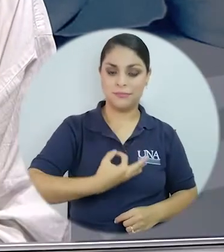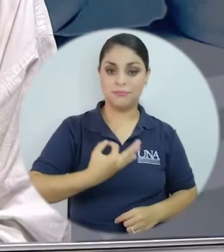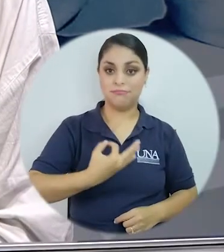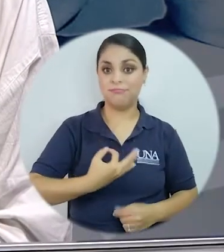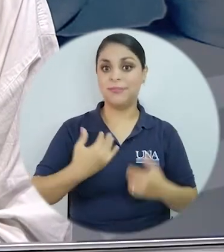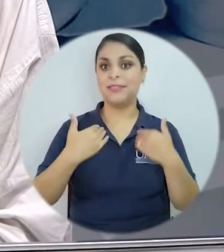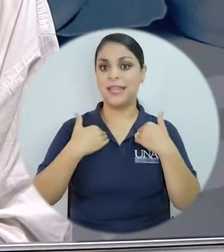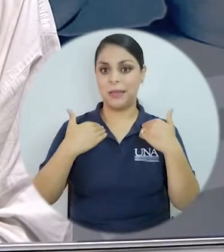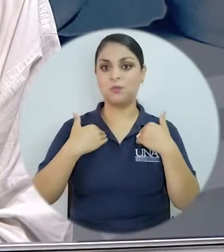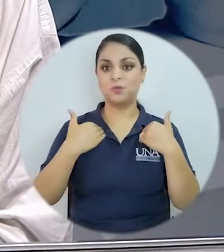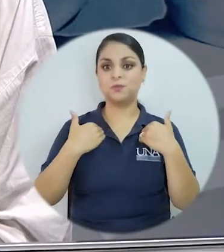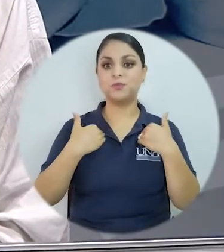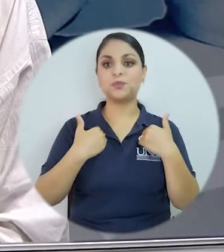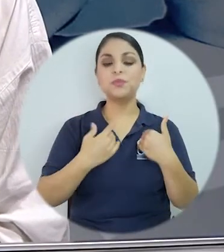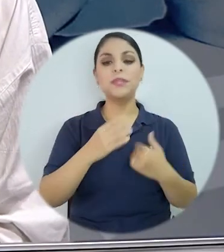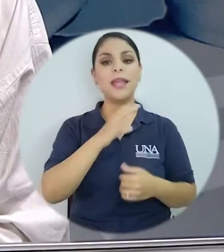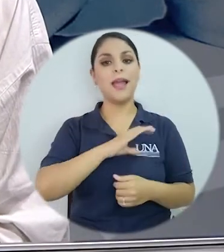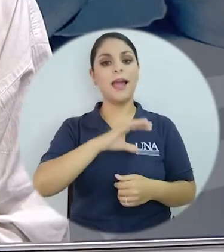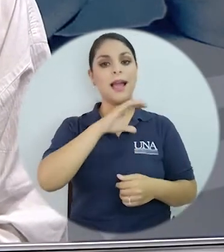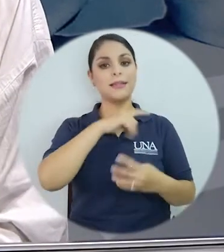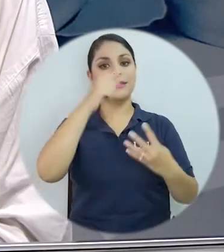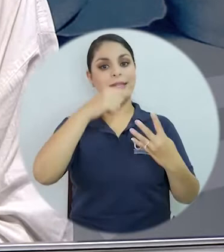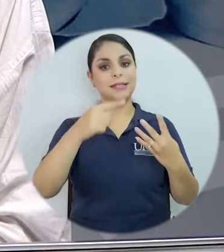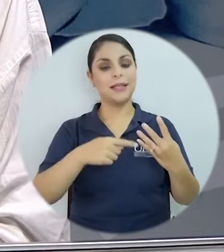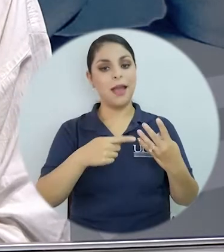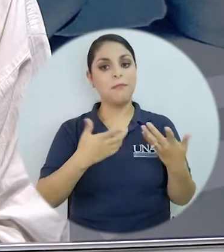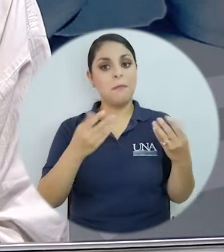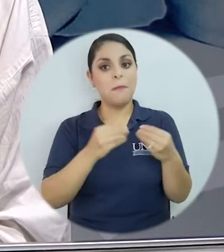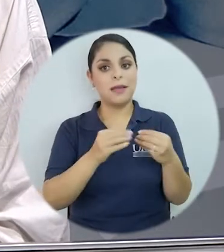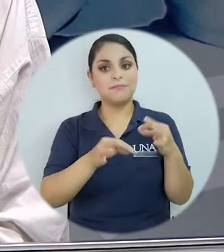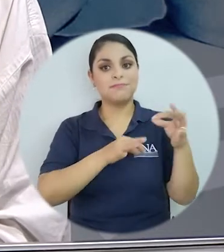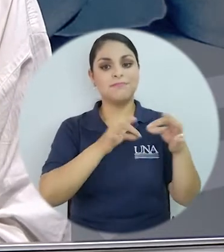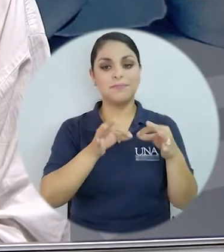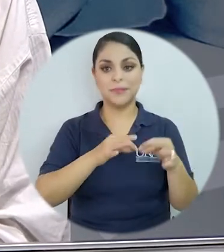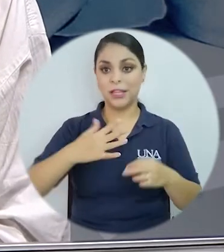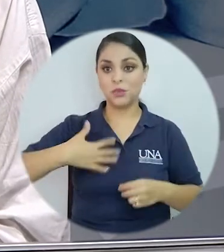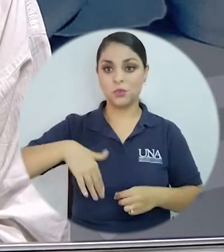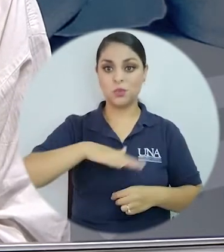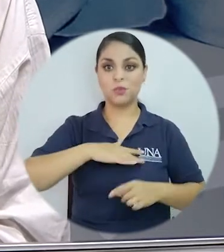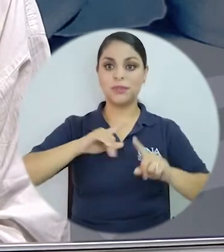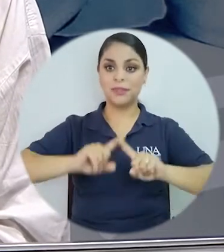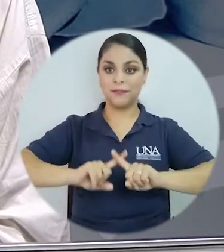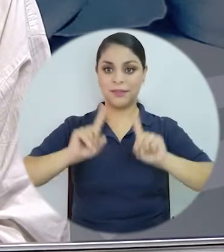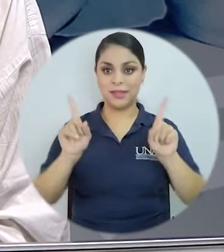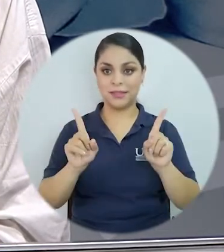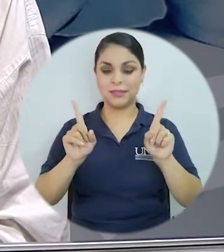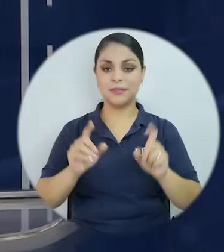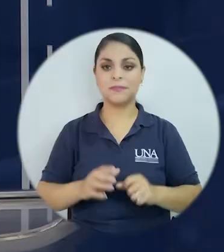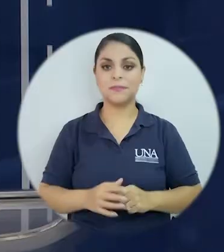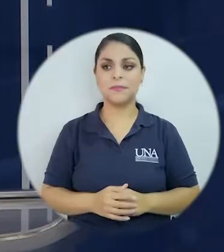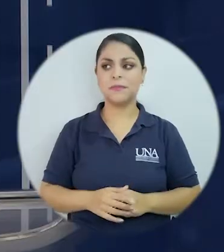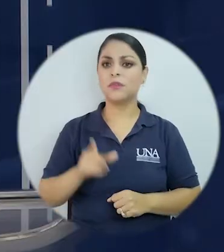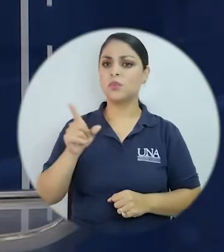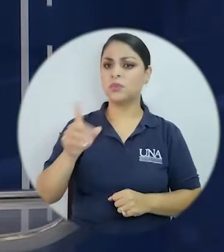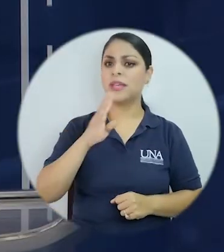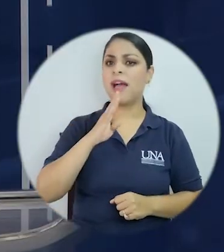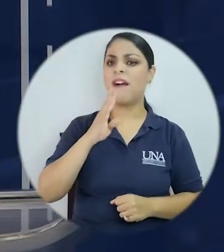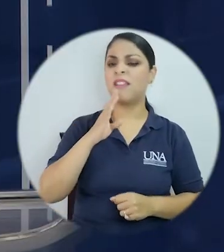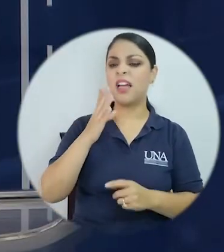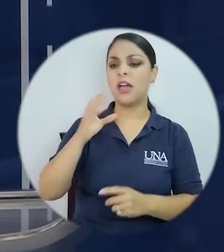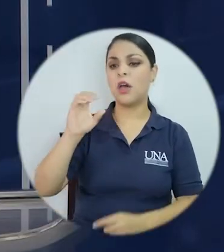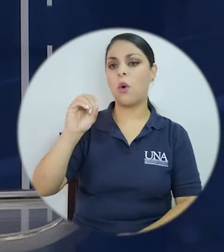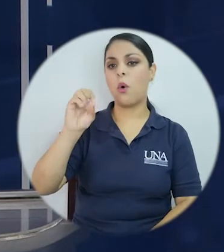eso tenemos una característica que explica por qué fuimos diferentes. Incluso usted habla de la